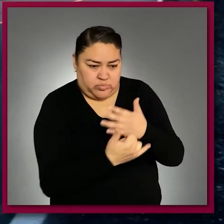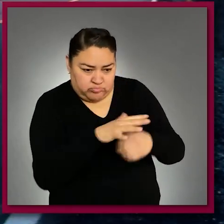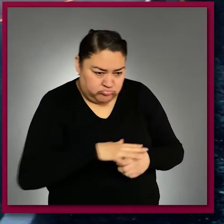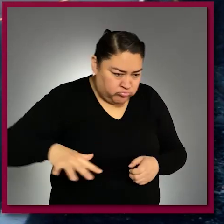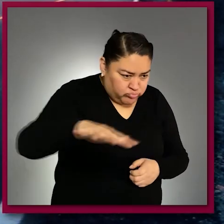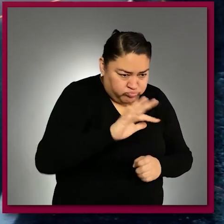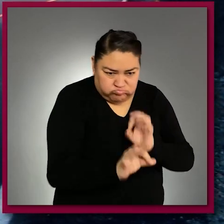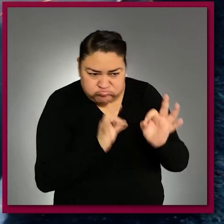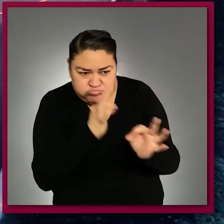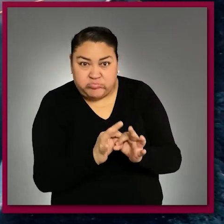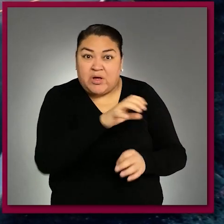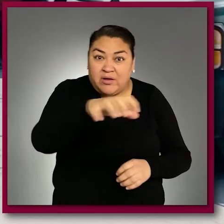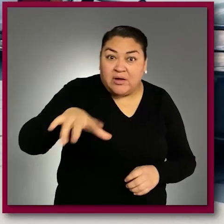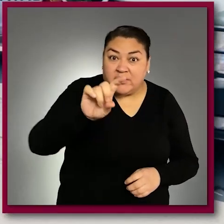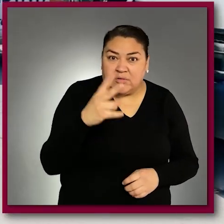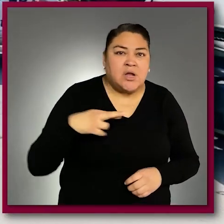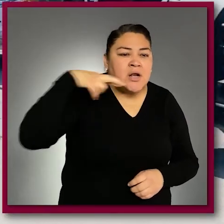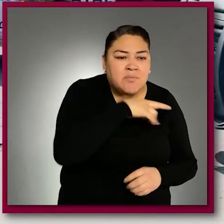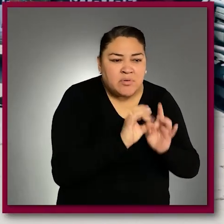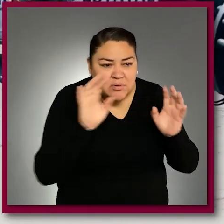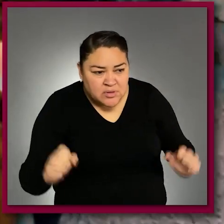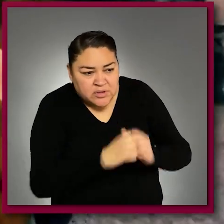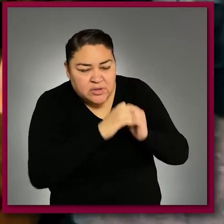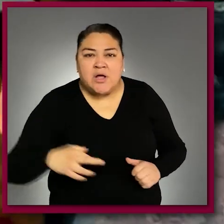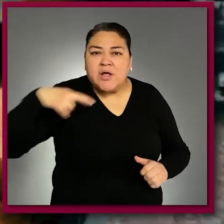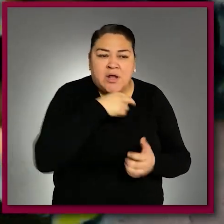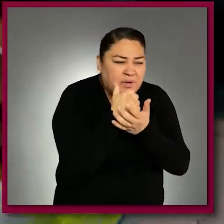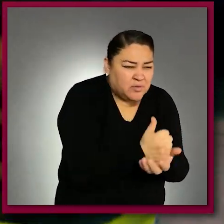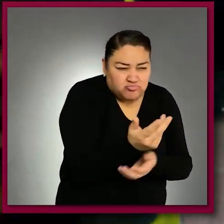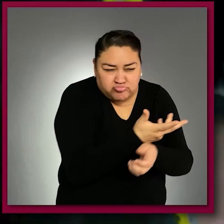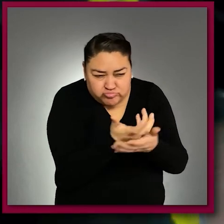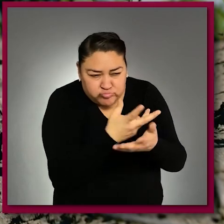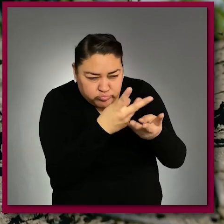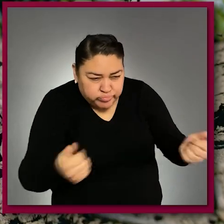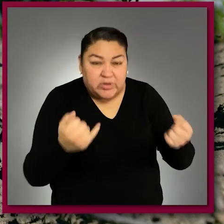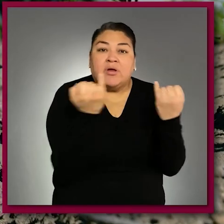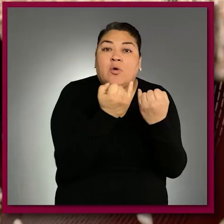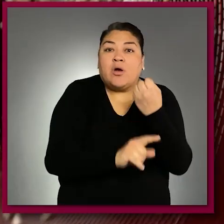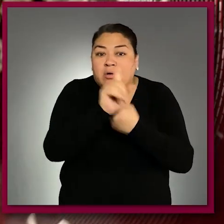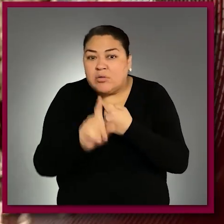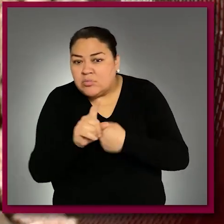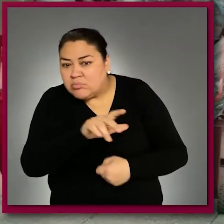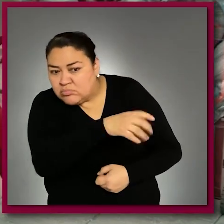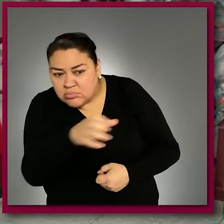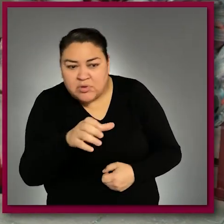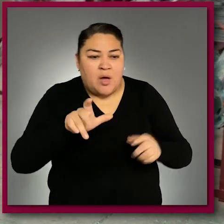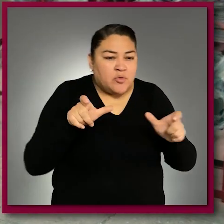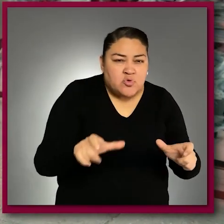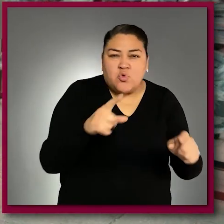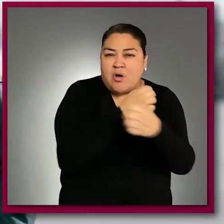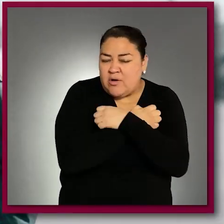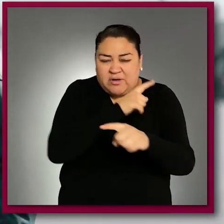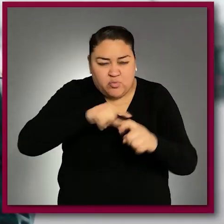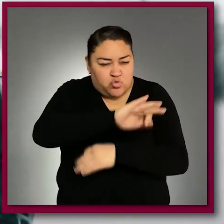desarrollo en las 32 regiones del estado y responder de manera inmediata a contingencias y desastres naturales, así como atender las